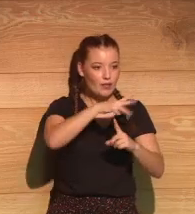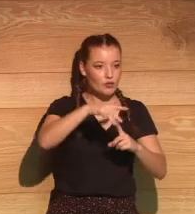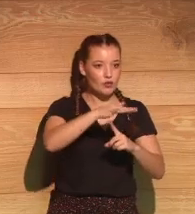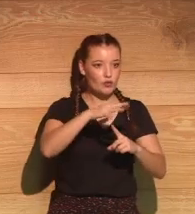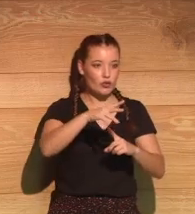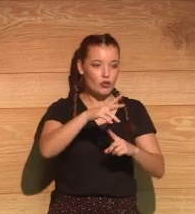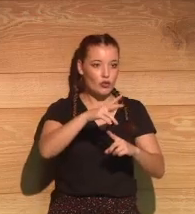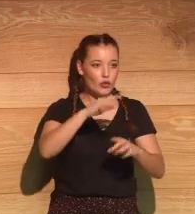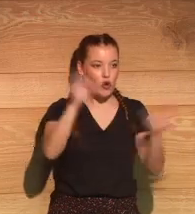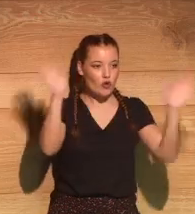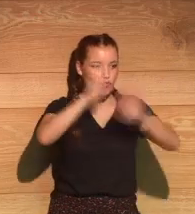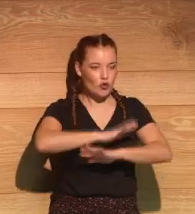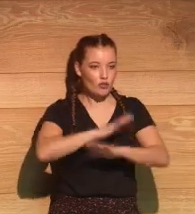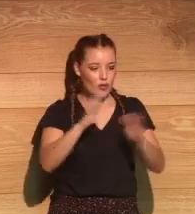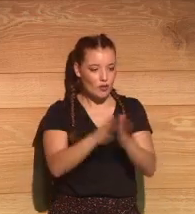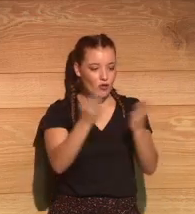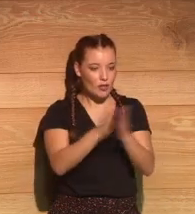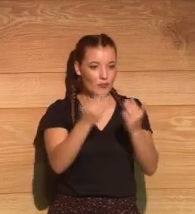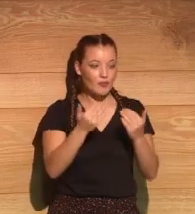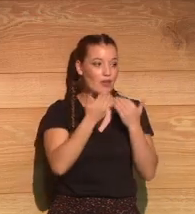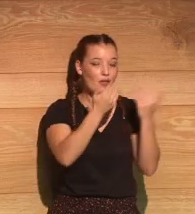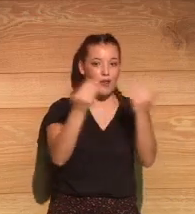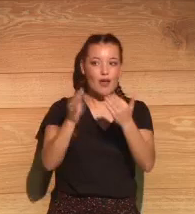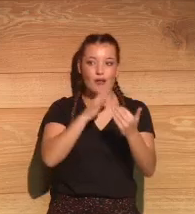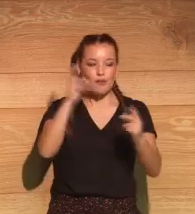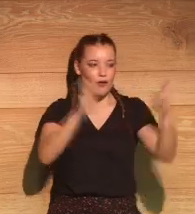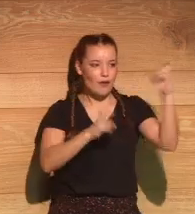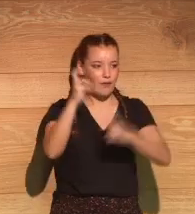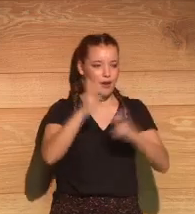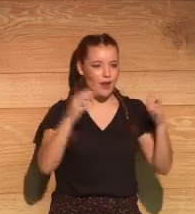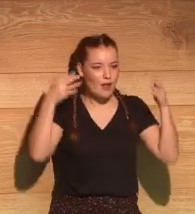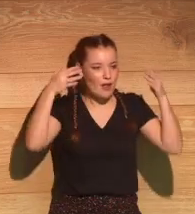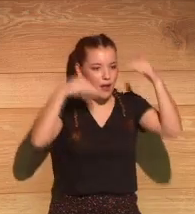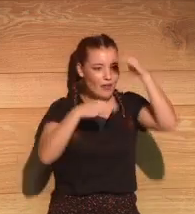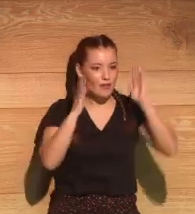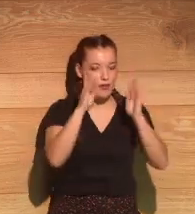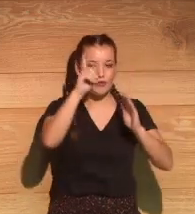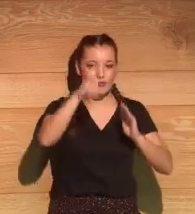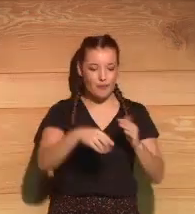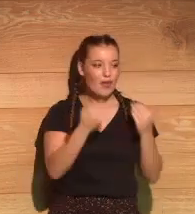celebrando hoy. Así que muchas gracias por vuestra asistencia y vuestra atención, y hasta la próxima. Gracias.